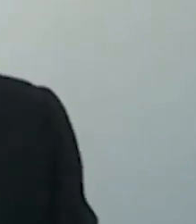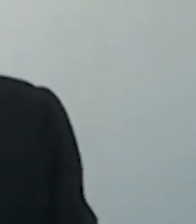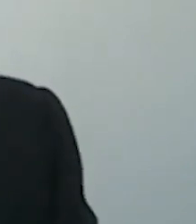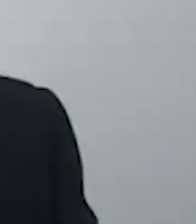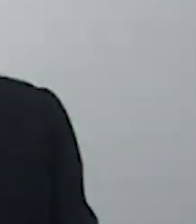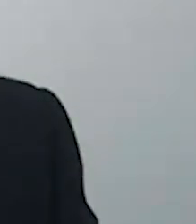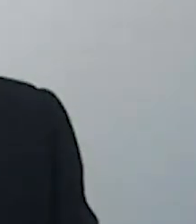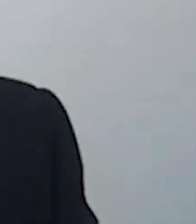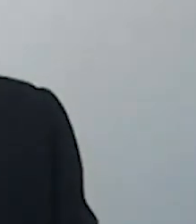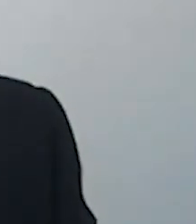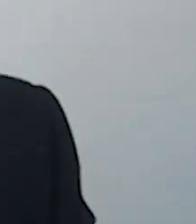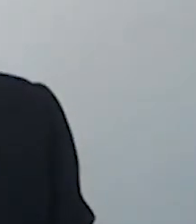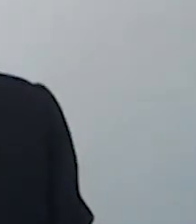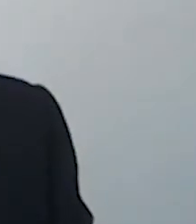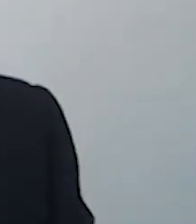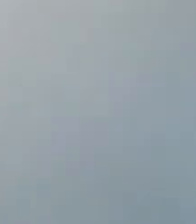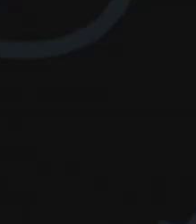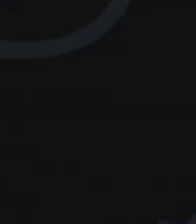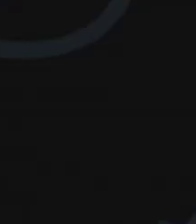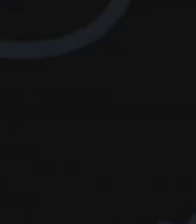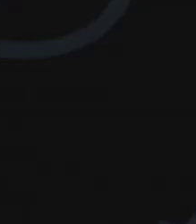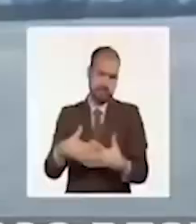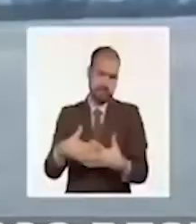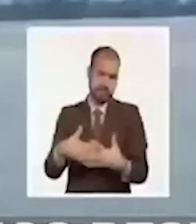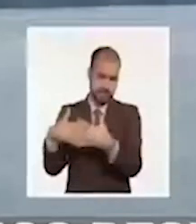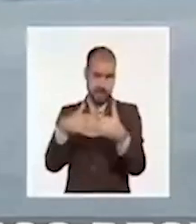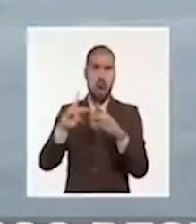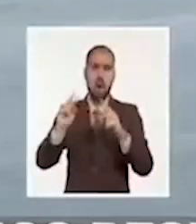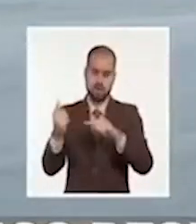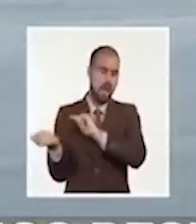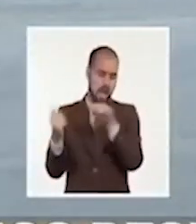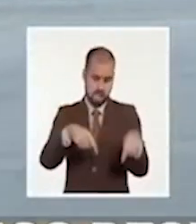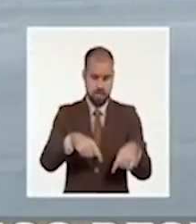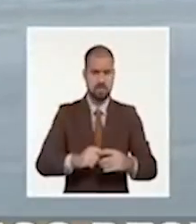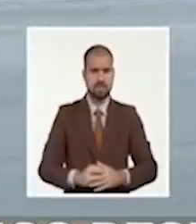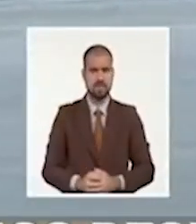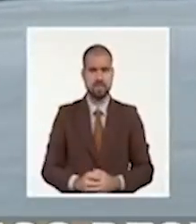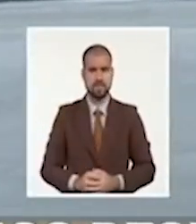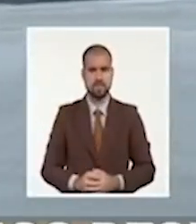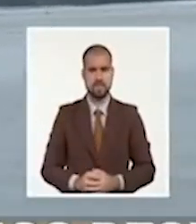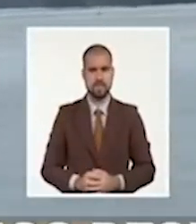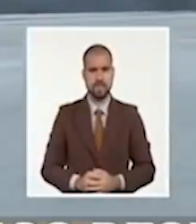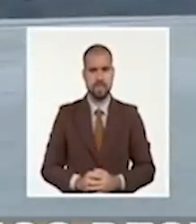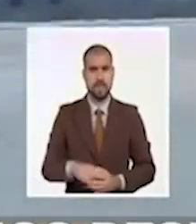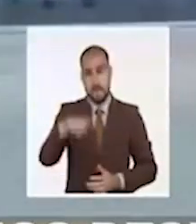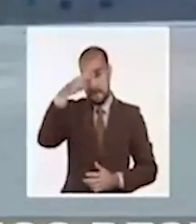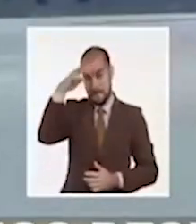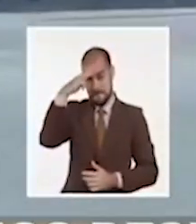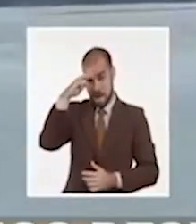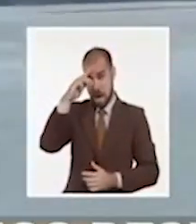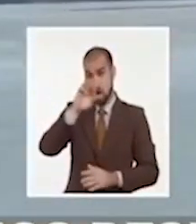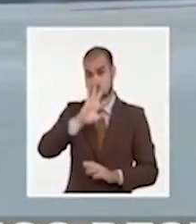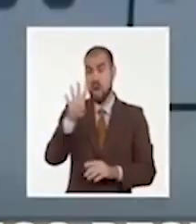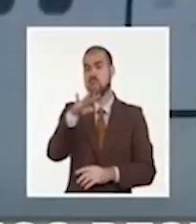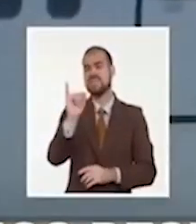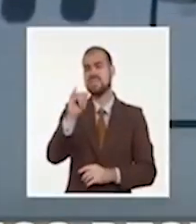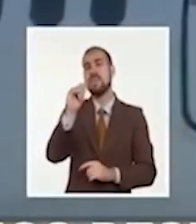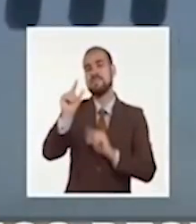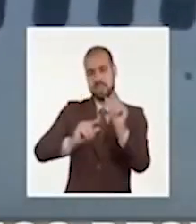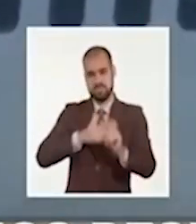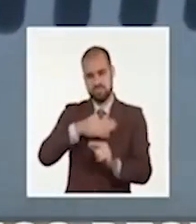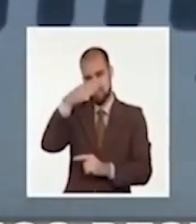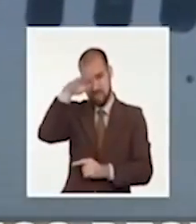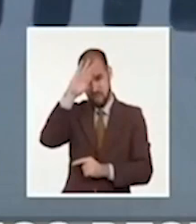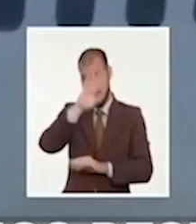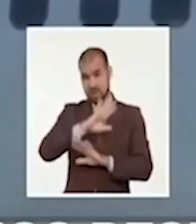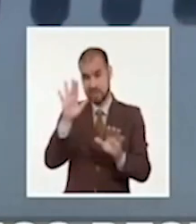siguen siendo deportados desde México. Y se los digo porque les había prometido también que les iba a